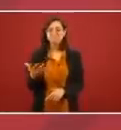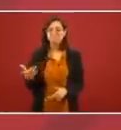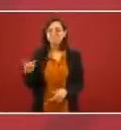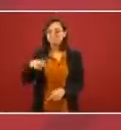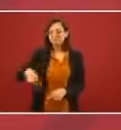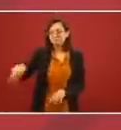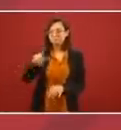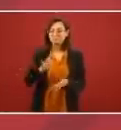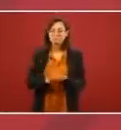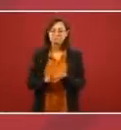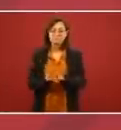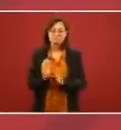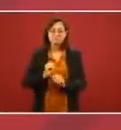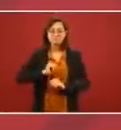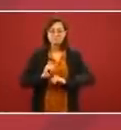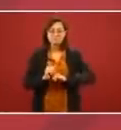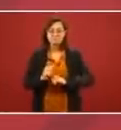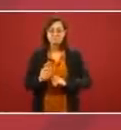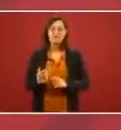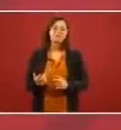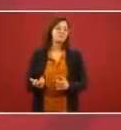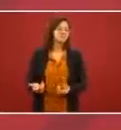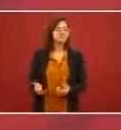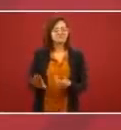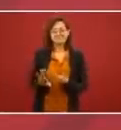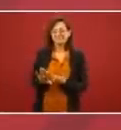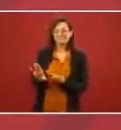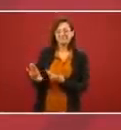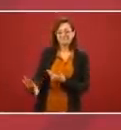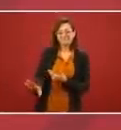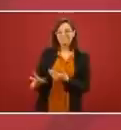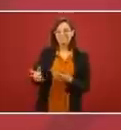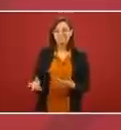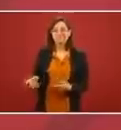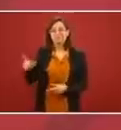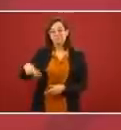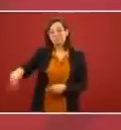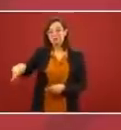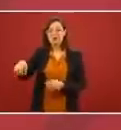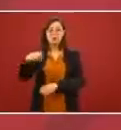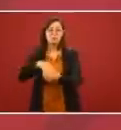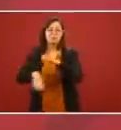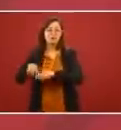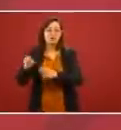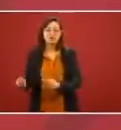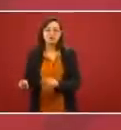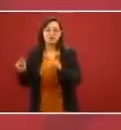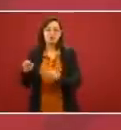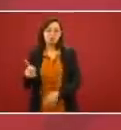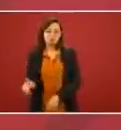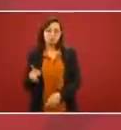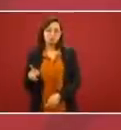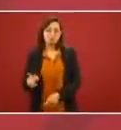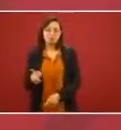traficantes de influencia que se hacen pasar como hombres de negocios.